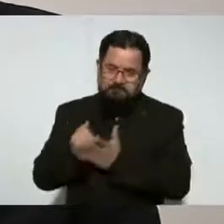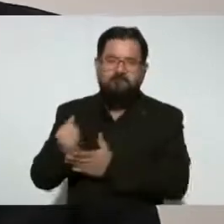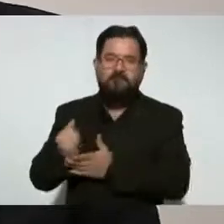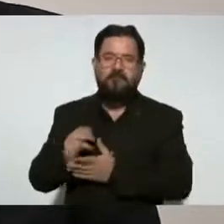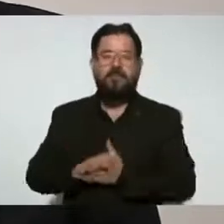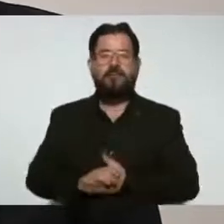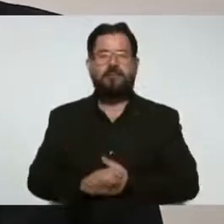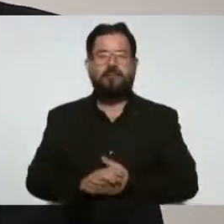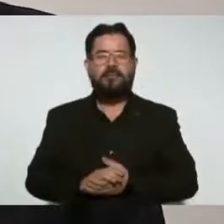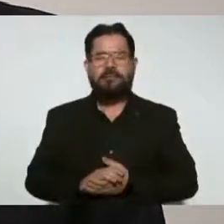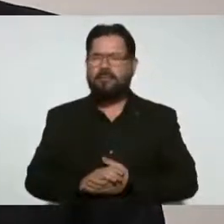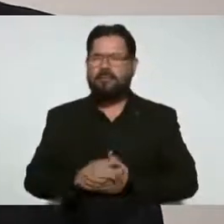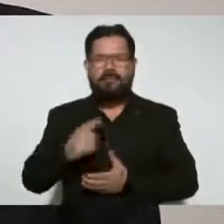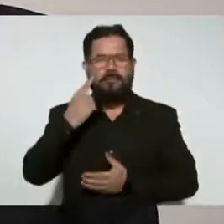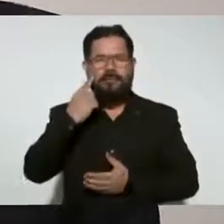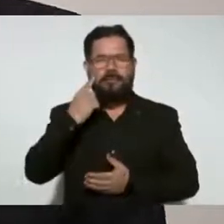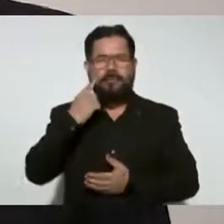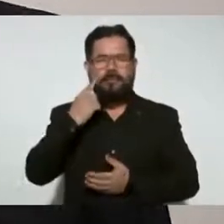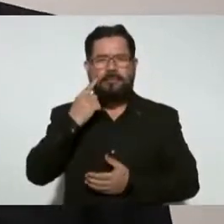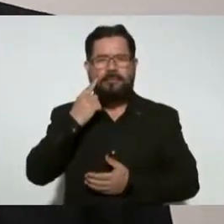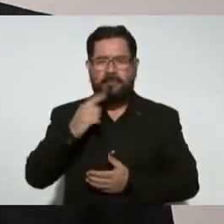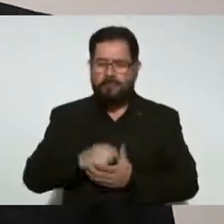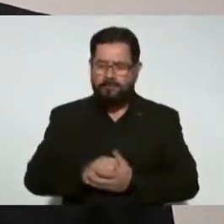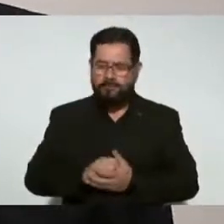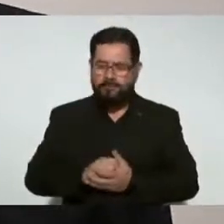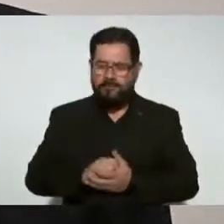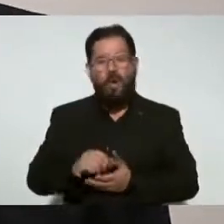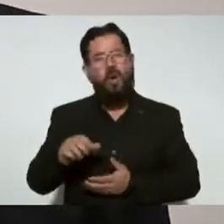desfachatez de inaugurarlo,